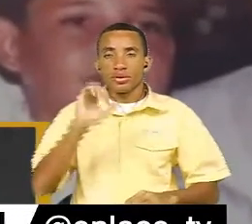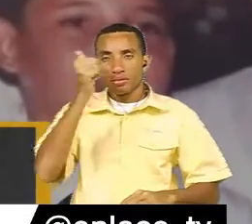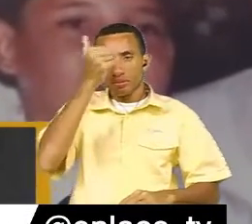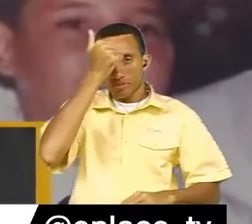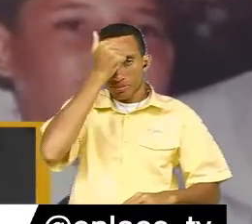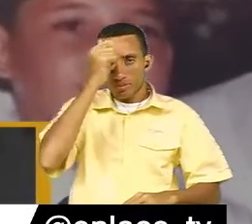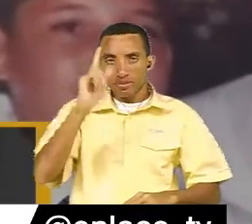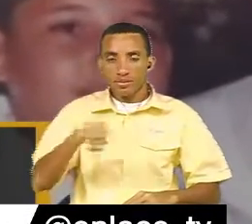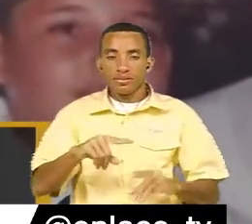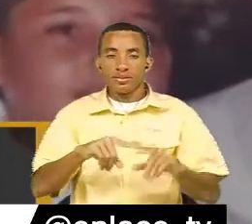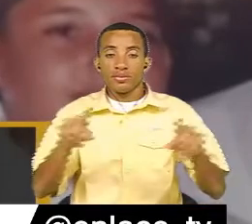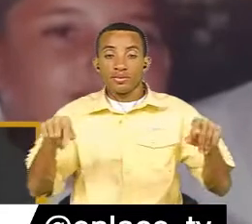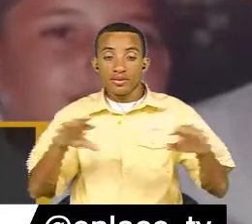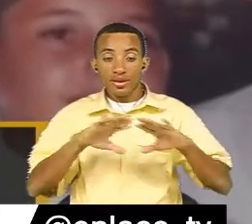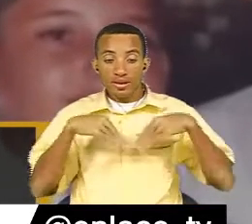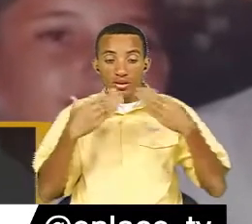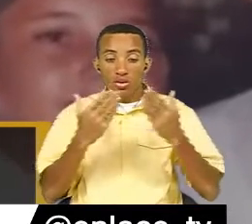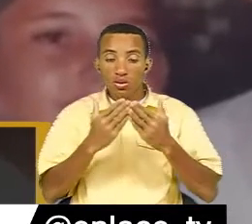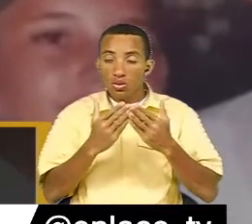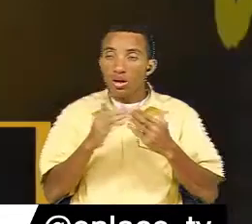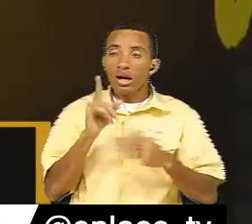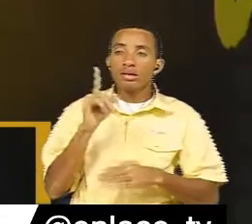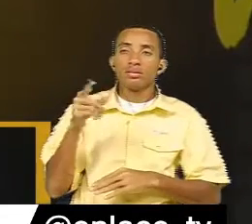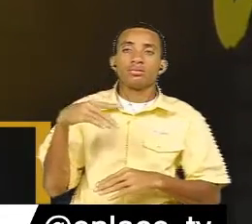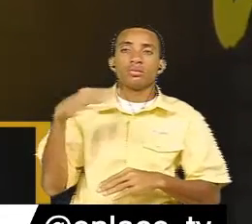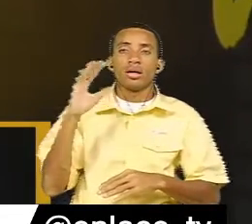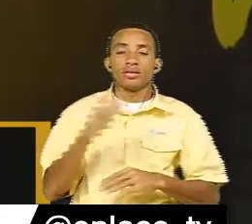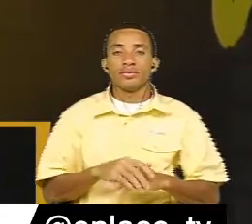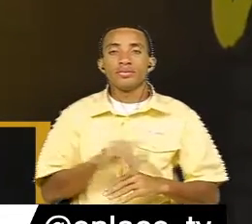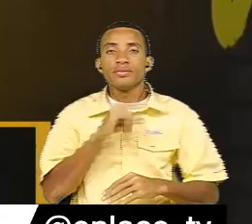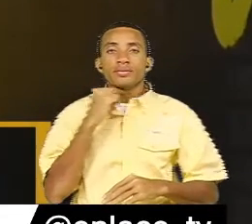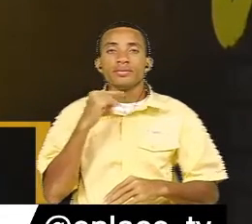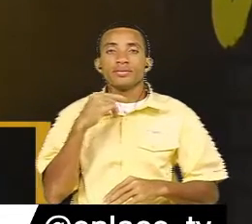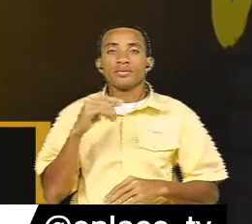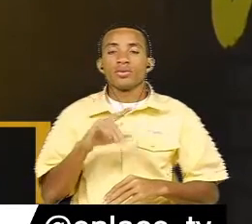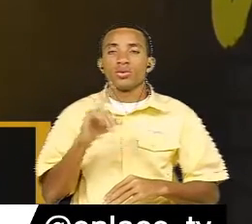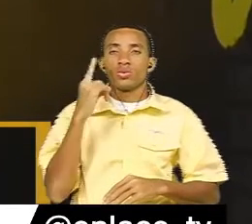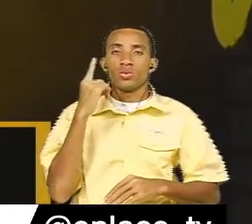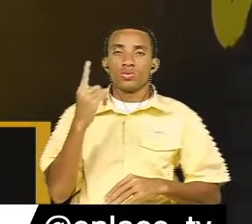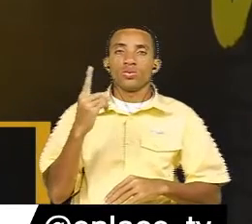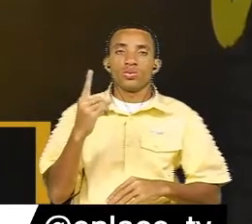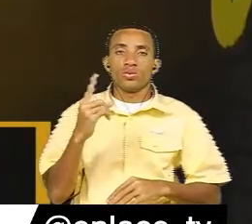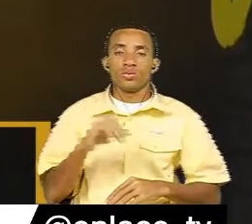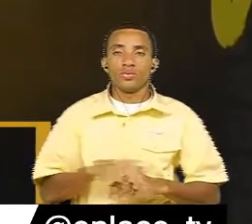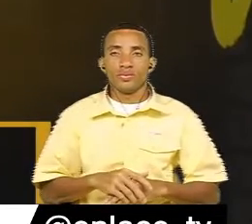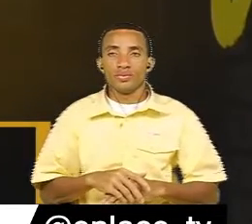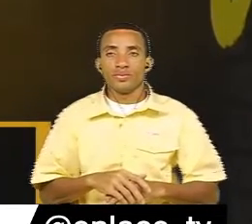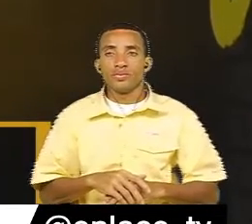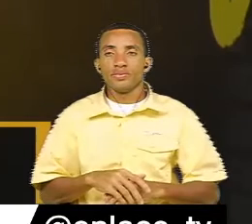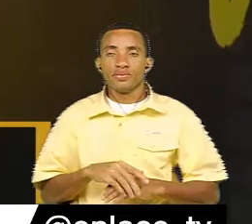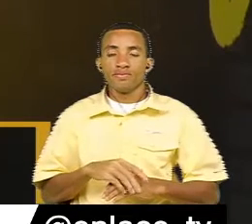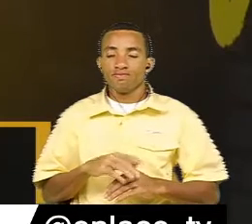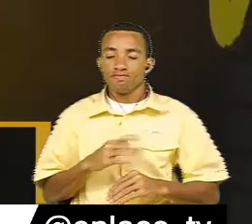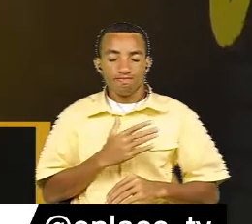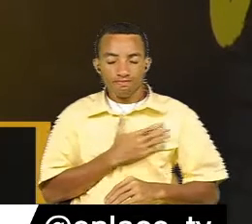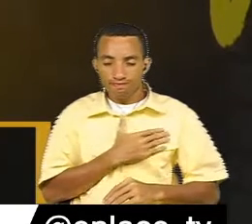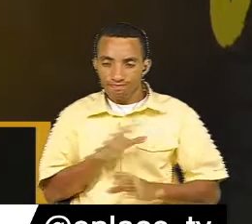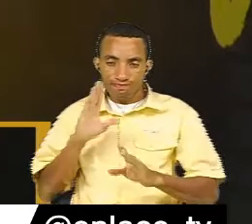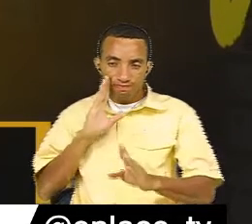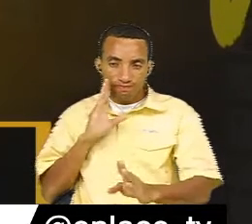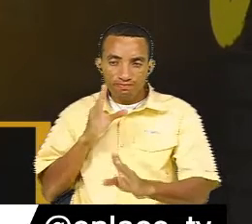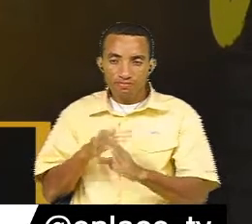plantel educativo. Arturo Garzón Alfonso fue uno de los sacerdotes aquí en Barranca Bermeja que dedicó su vida en la